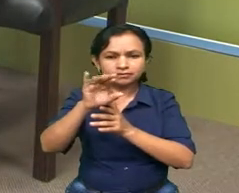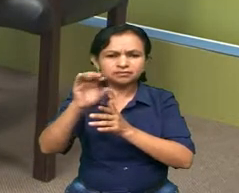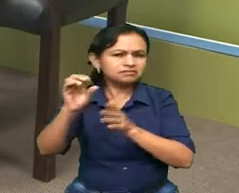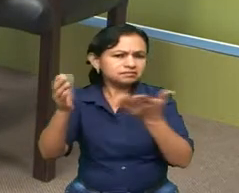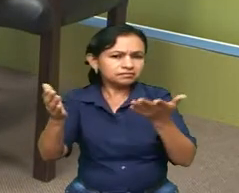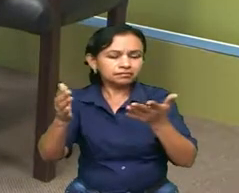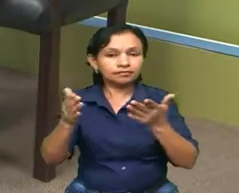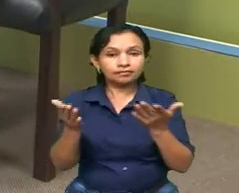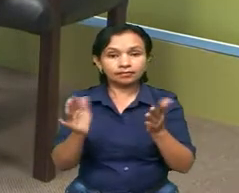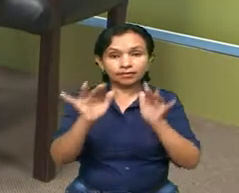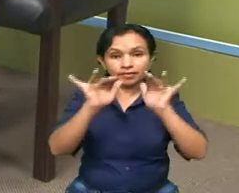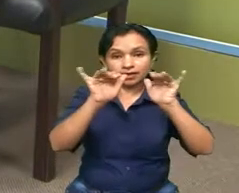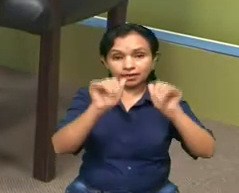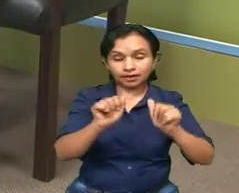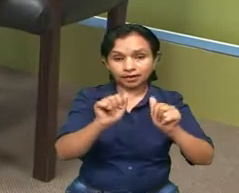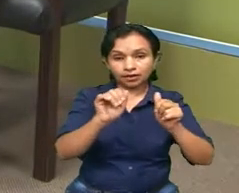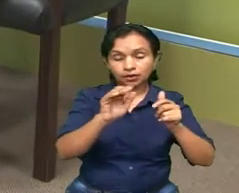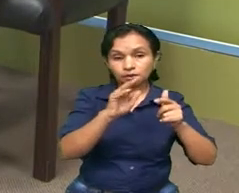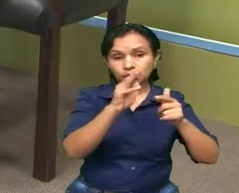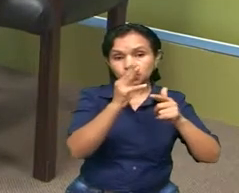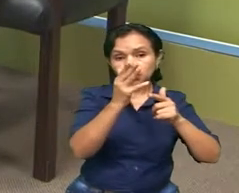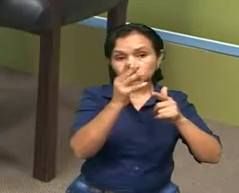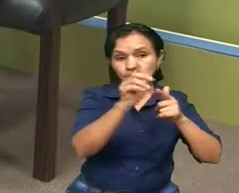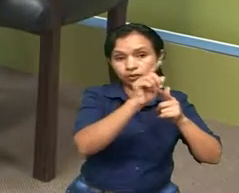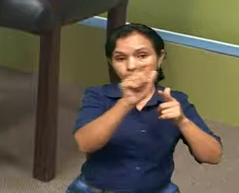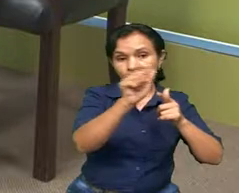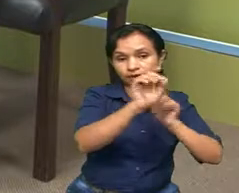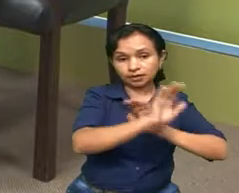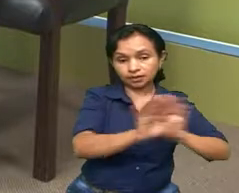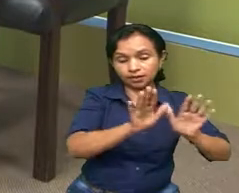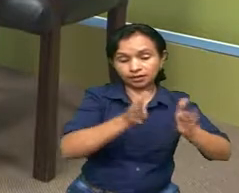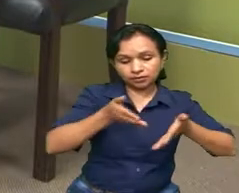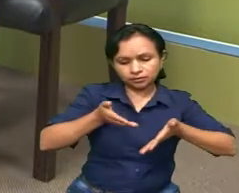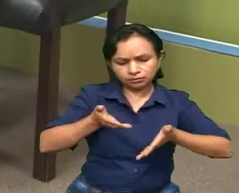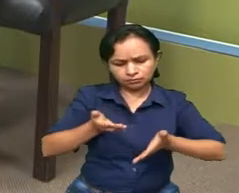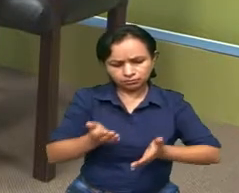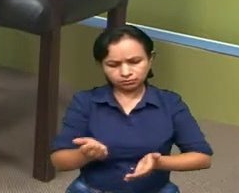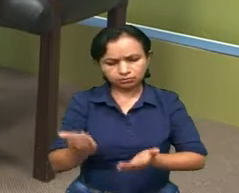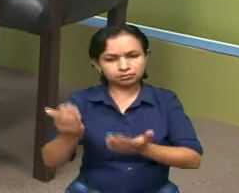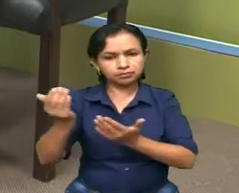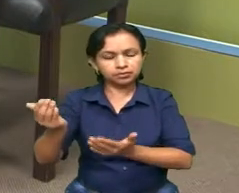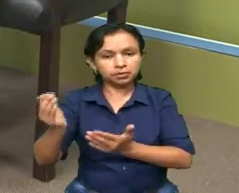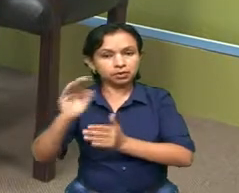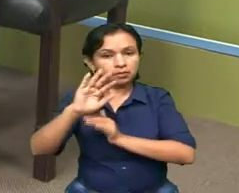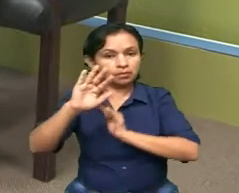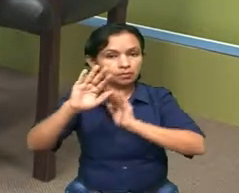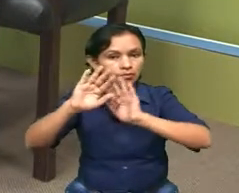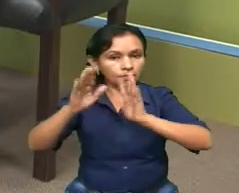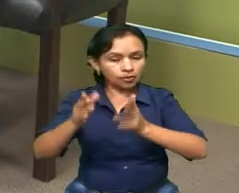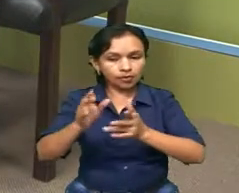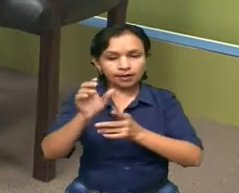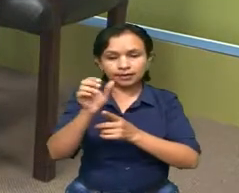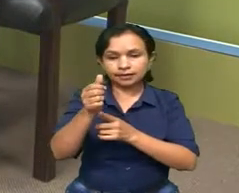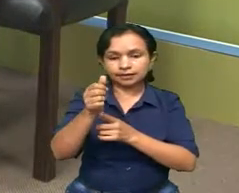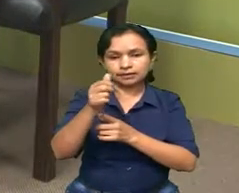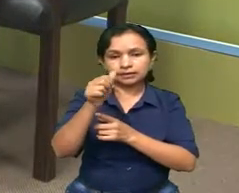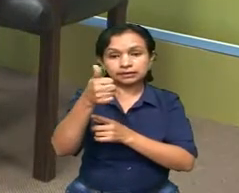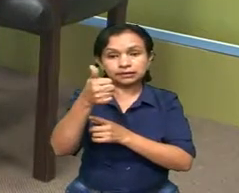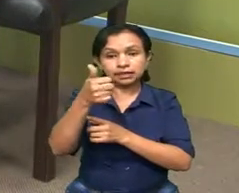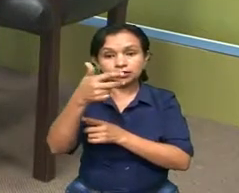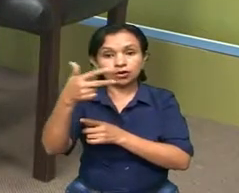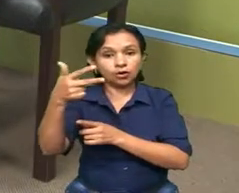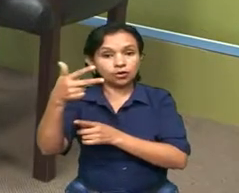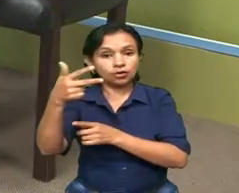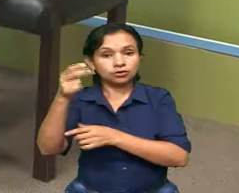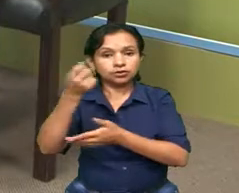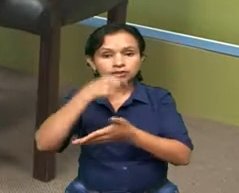el periodo que tarda la recuperación de la mujer después del parto. Eso puede durar de 6 a 8 semanas, o sea, 40